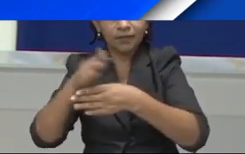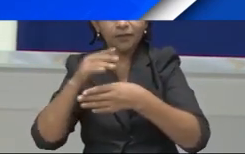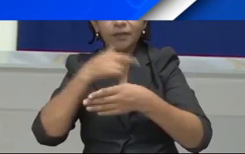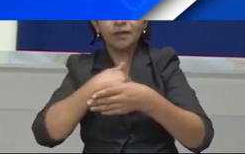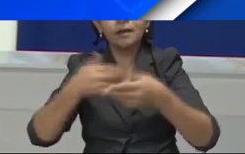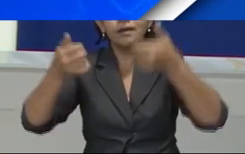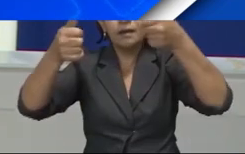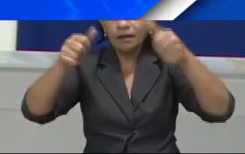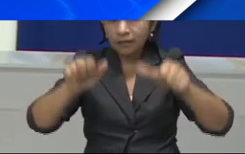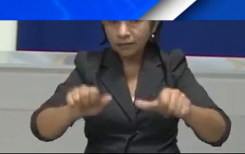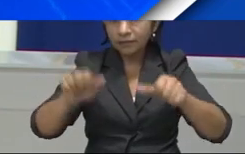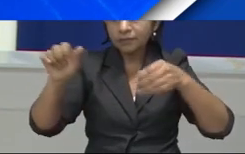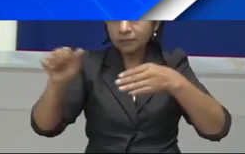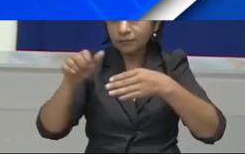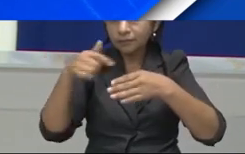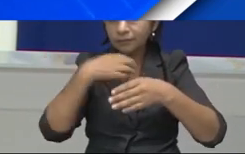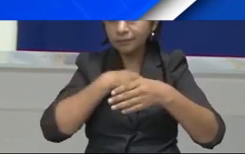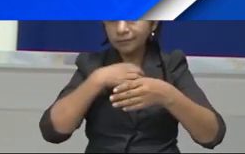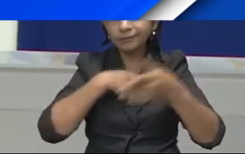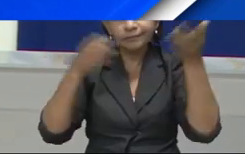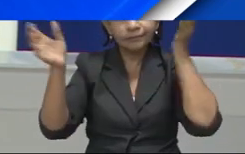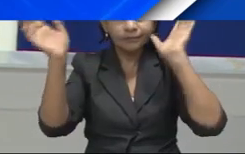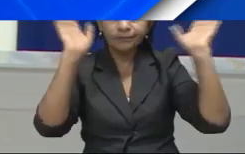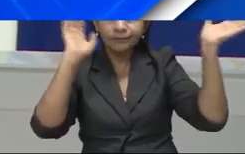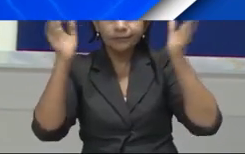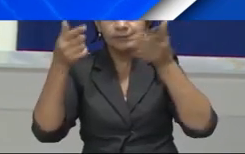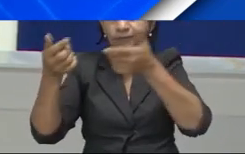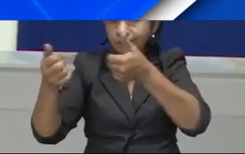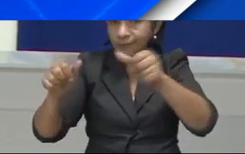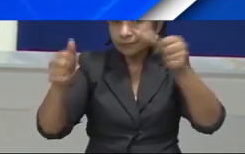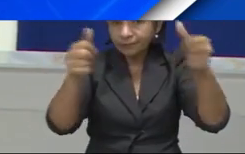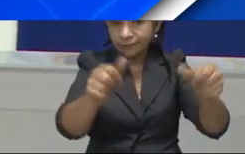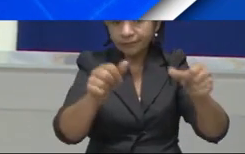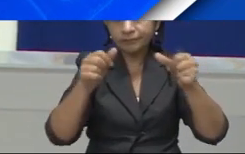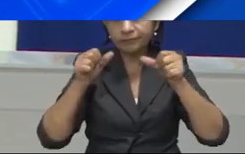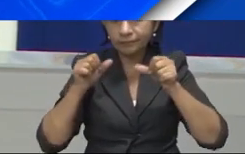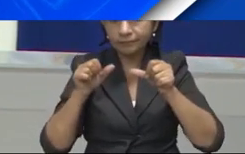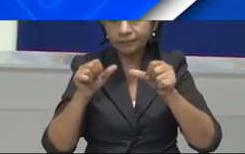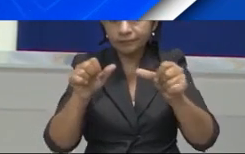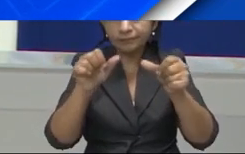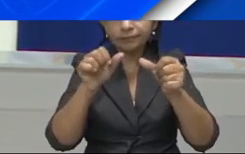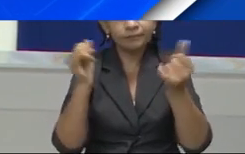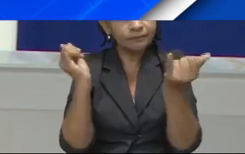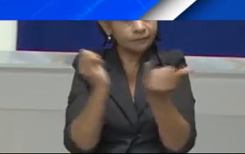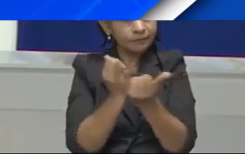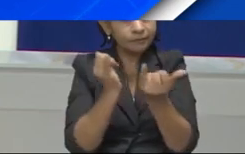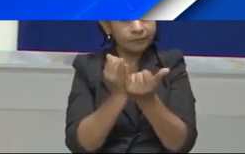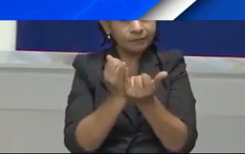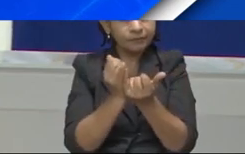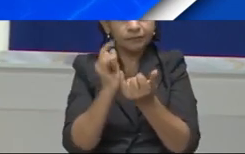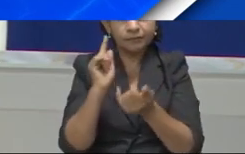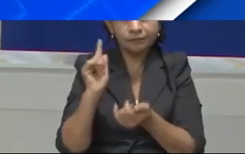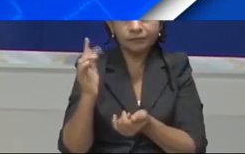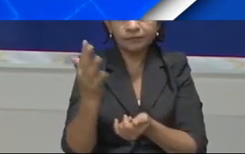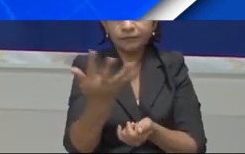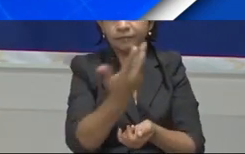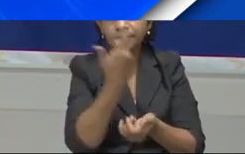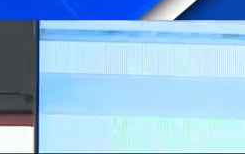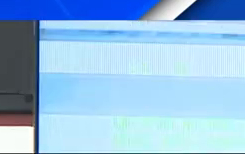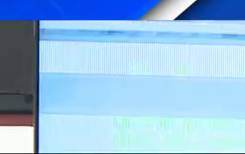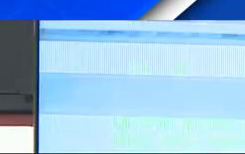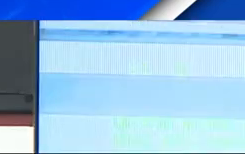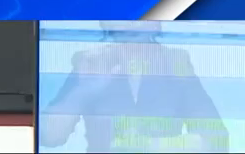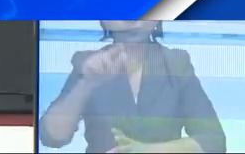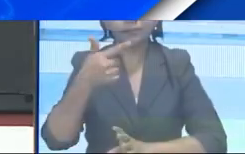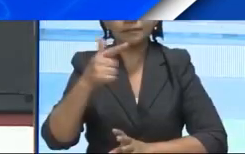actuando de acuerdo a las prácticas de mercado actuales, siendo consistente transversalmente en todos los